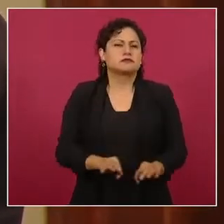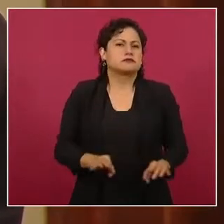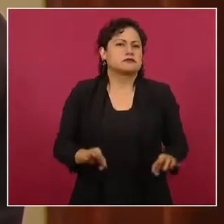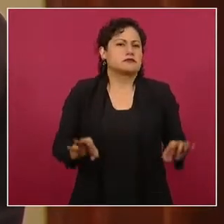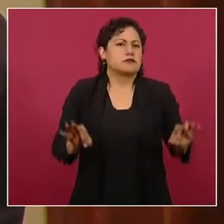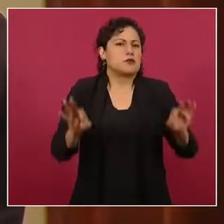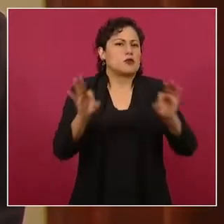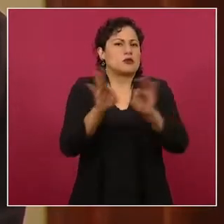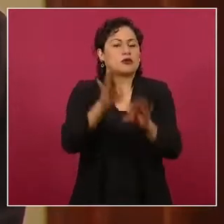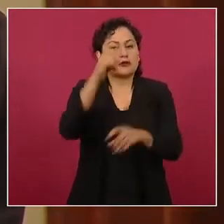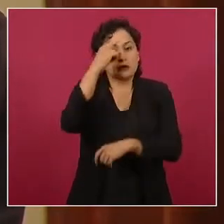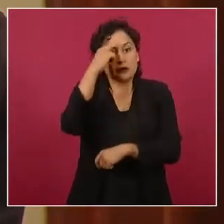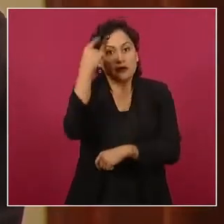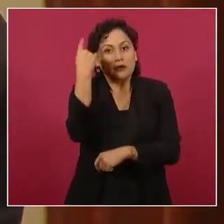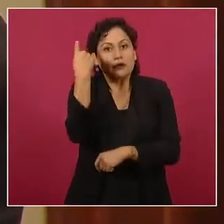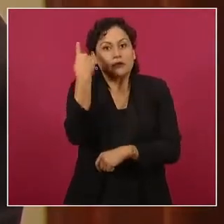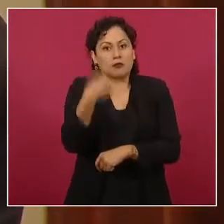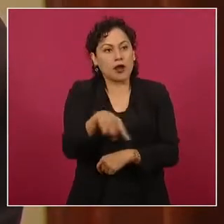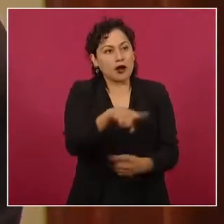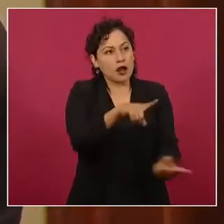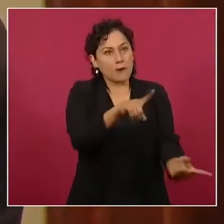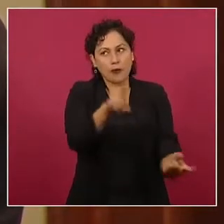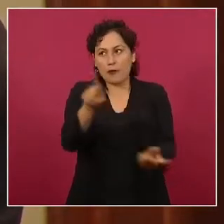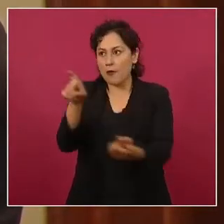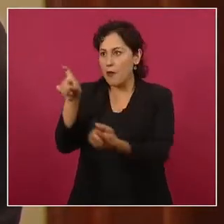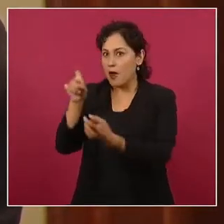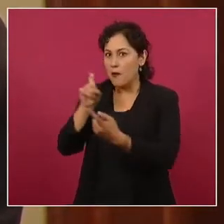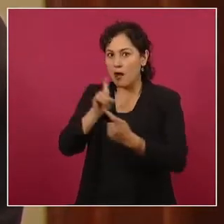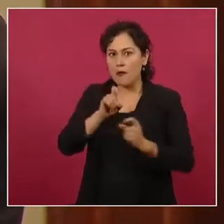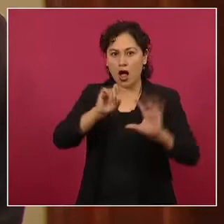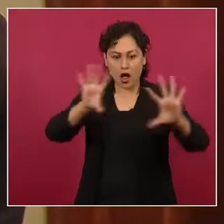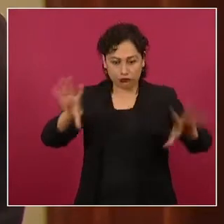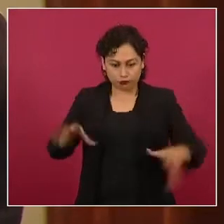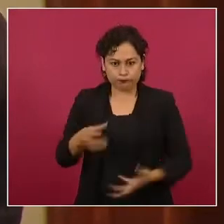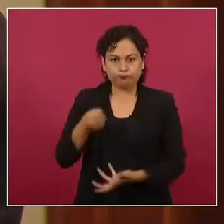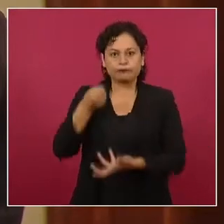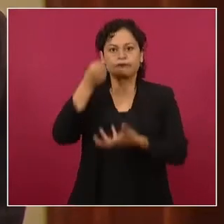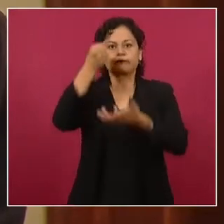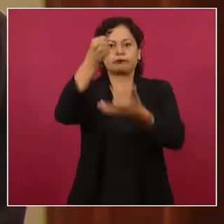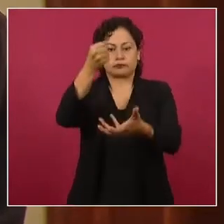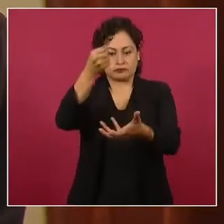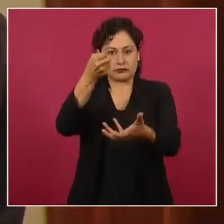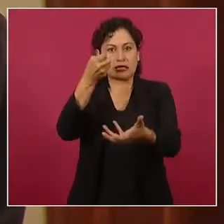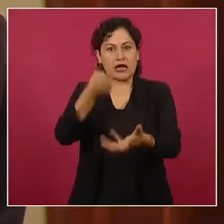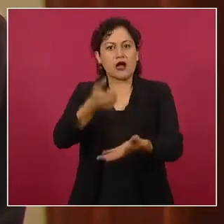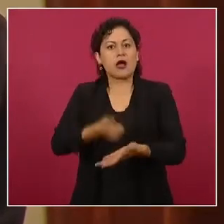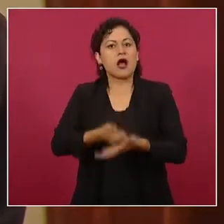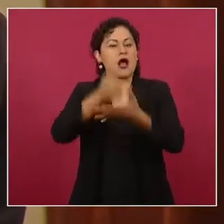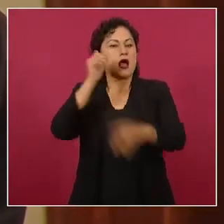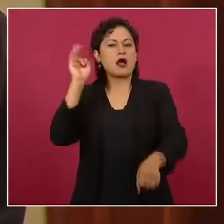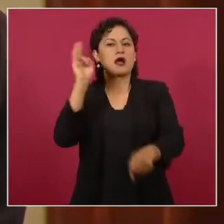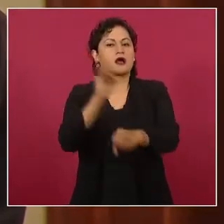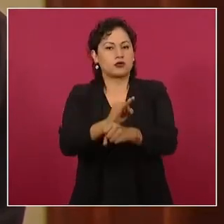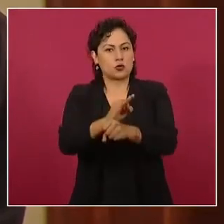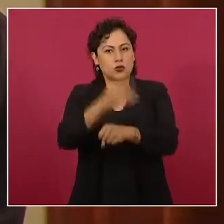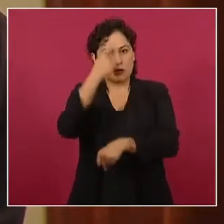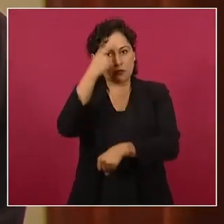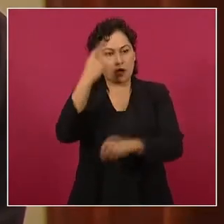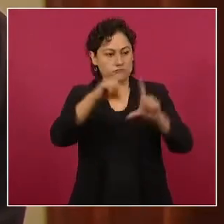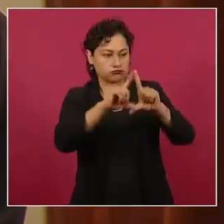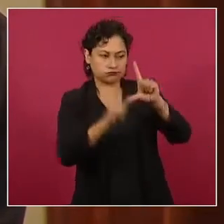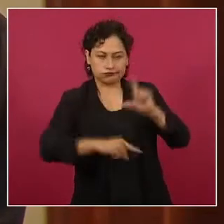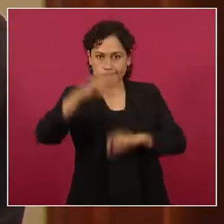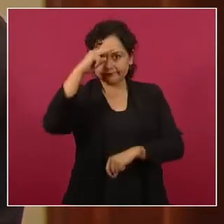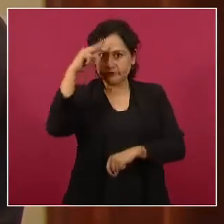recursos efectivamente se sigan utilizando para garantizar el desarrollo económico y social del